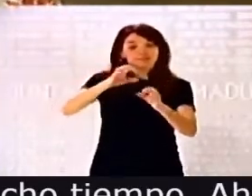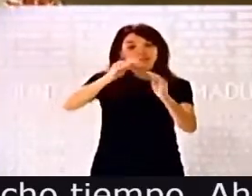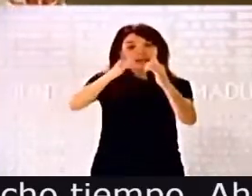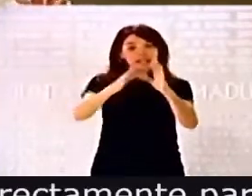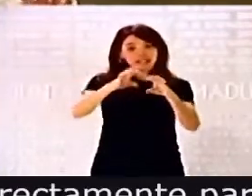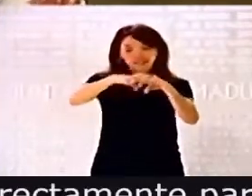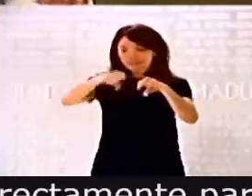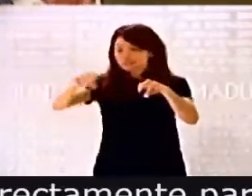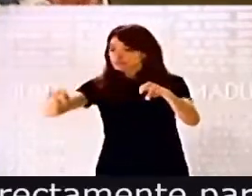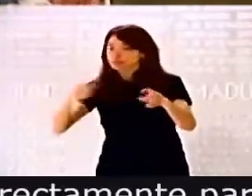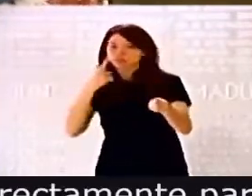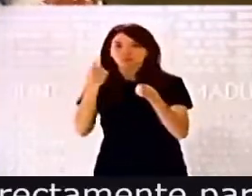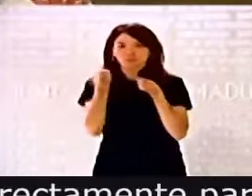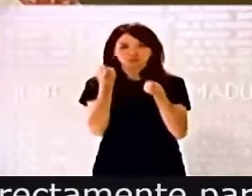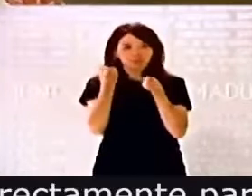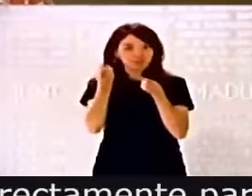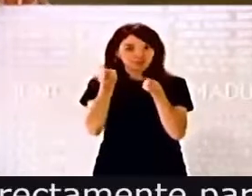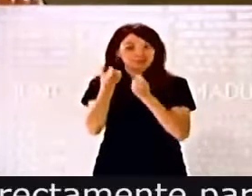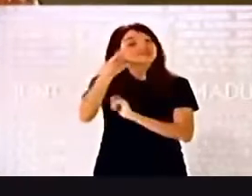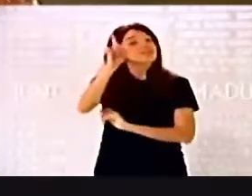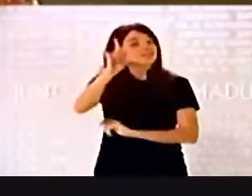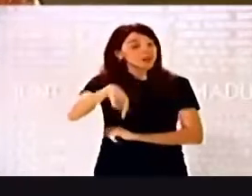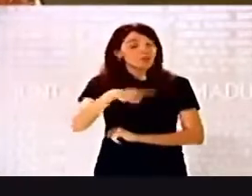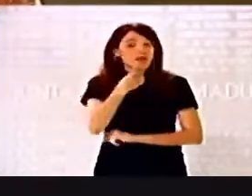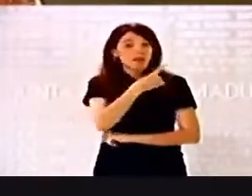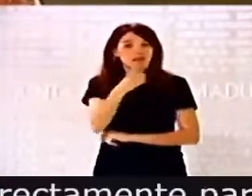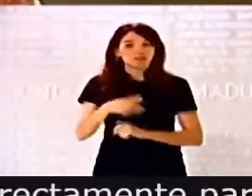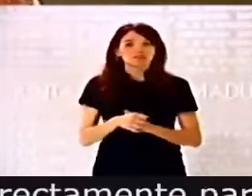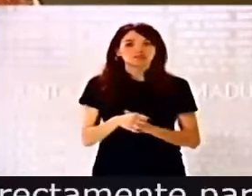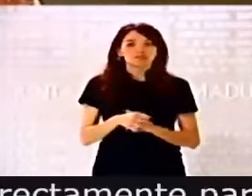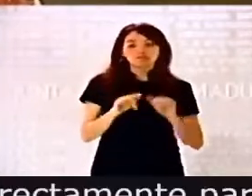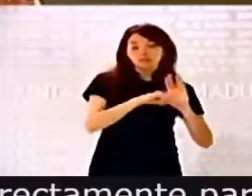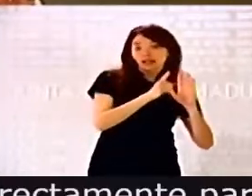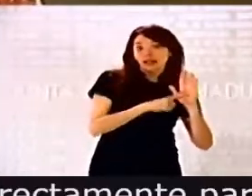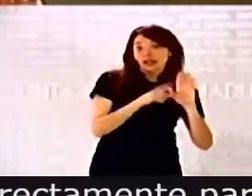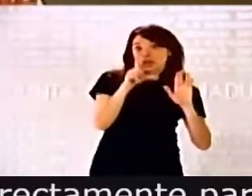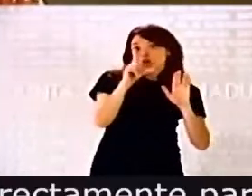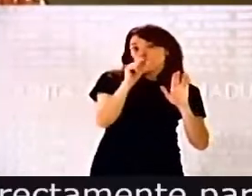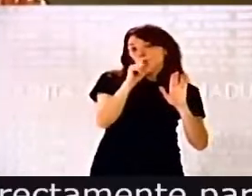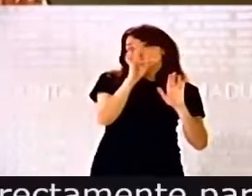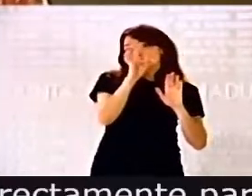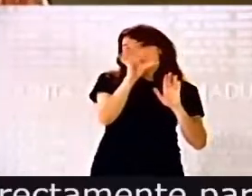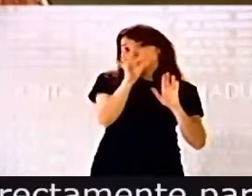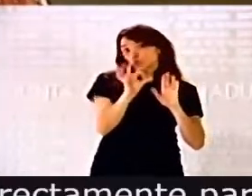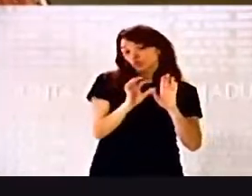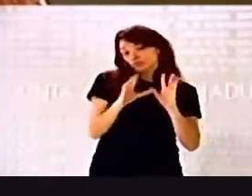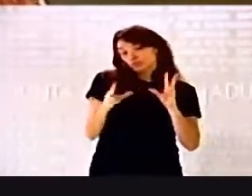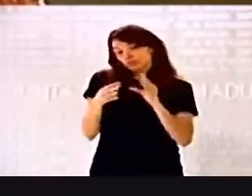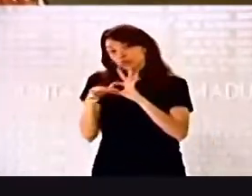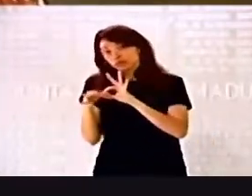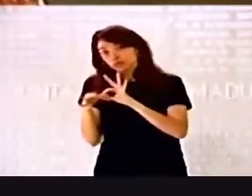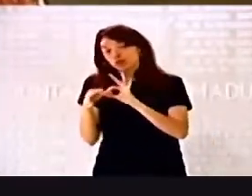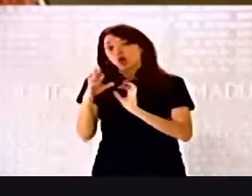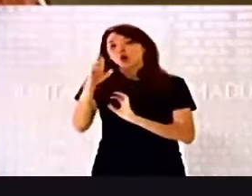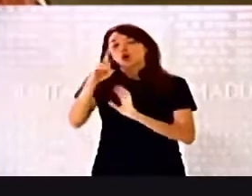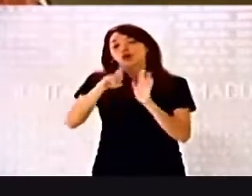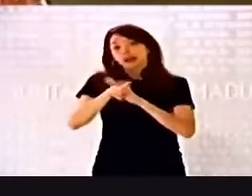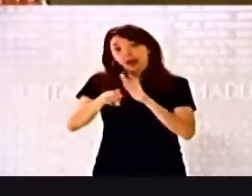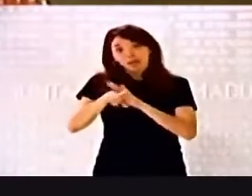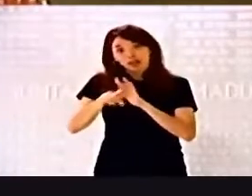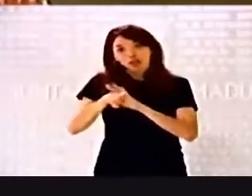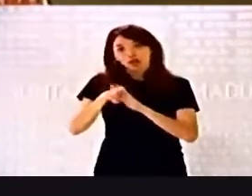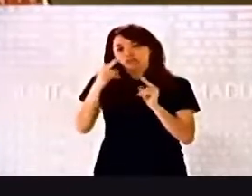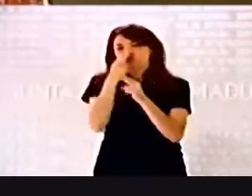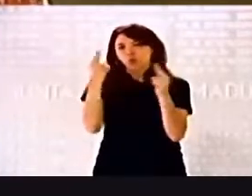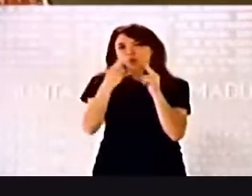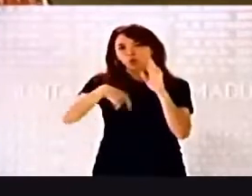asentamientos. También quiero decir que el reglamento de la Lotus, de gestión y ejecución de la Lotus, estuvo a exposición pública. Por el estado